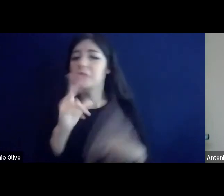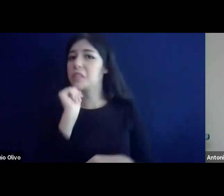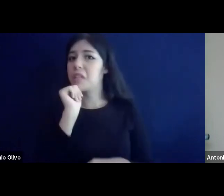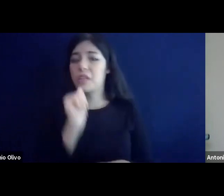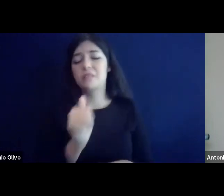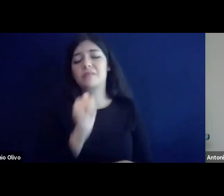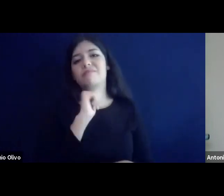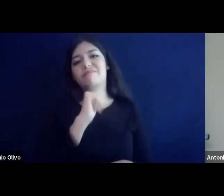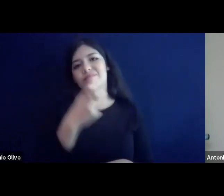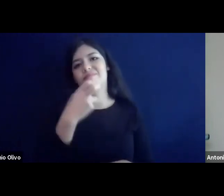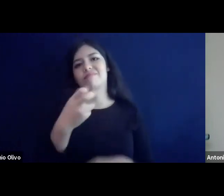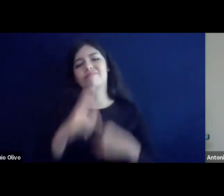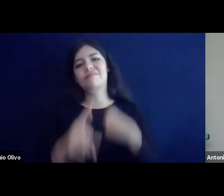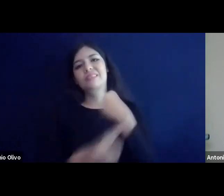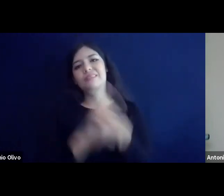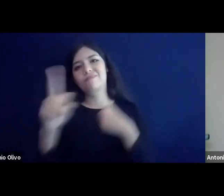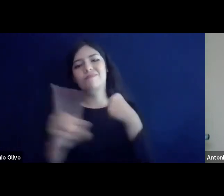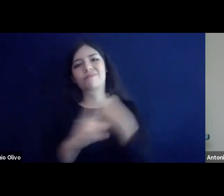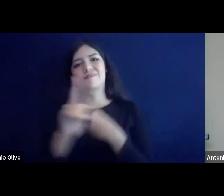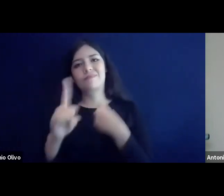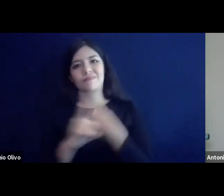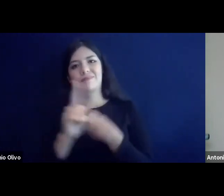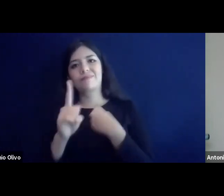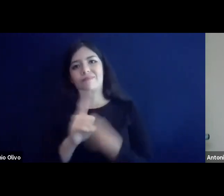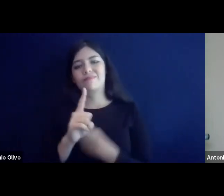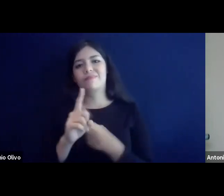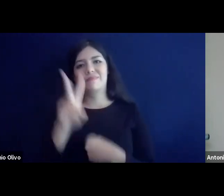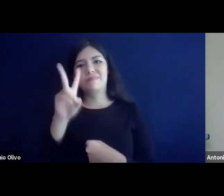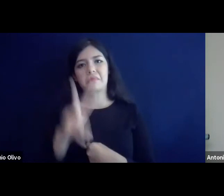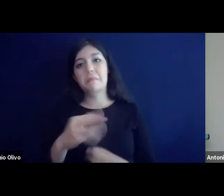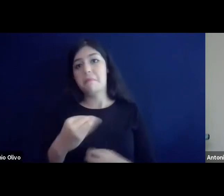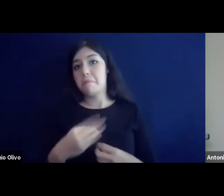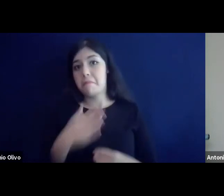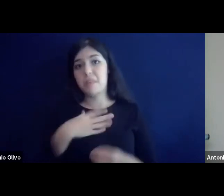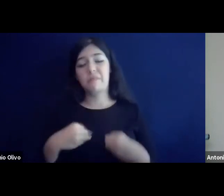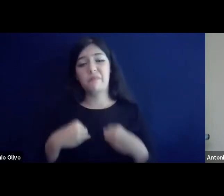Fueron más que suficientes para que me cambiara la vida